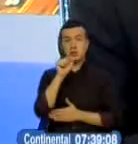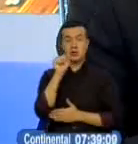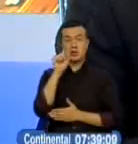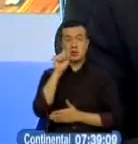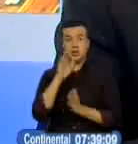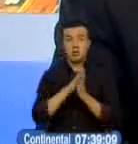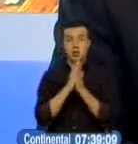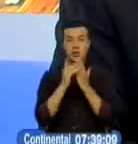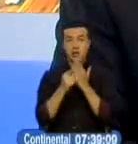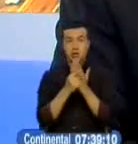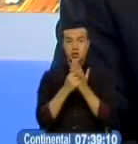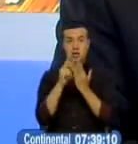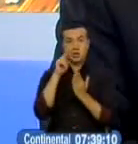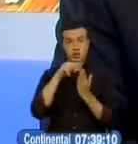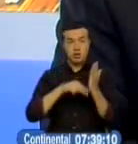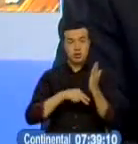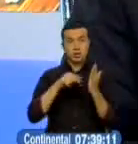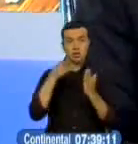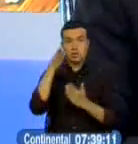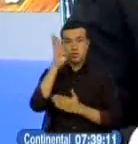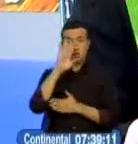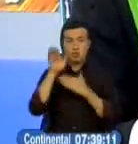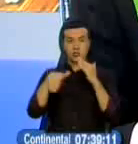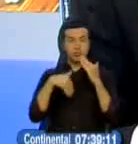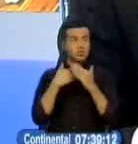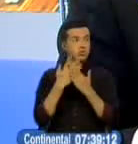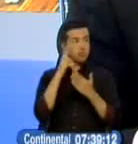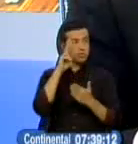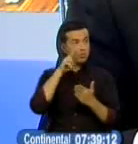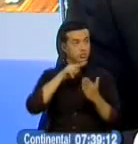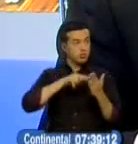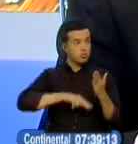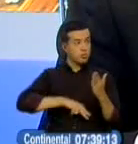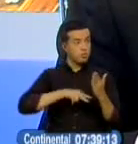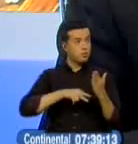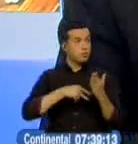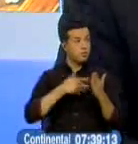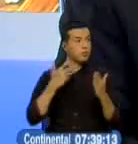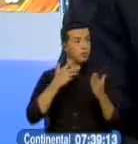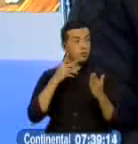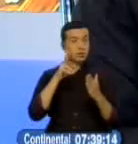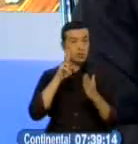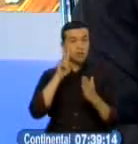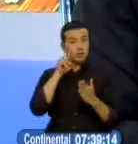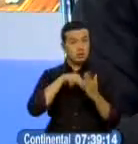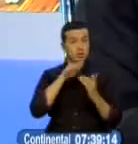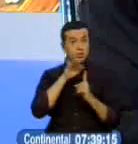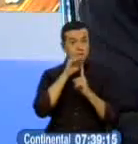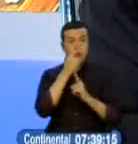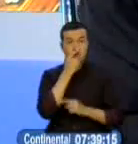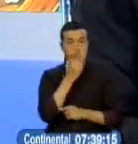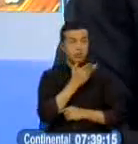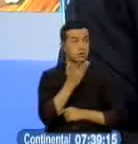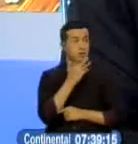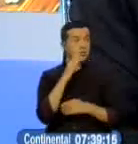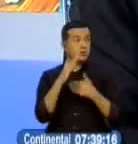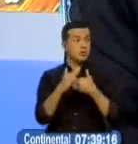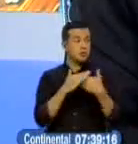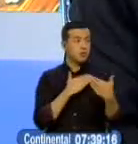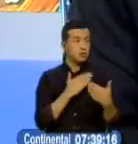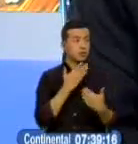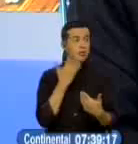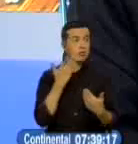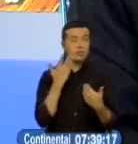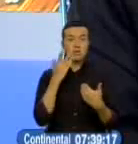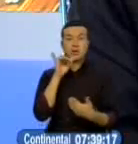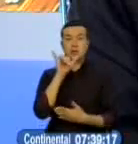que me has enviado, El Dios de Todo. Lo voy a leer con especial interés y también por la invitación para